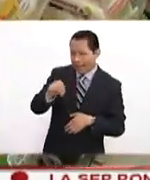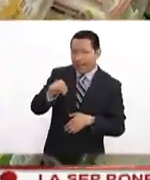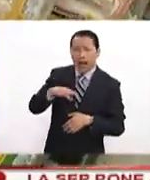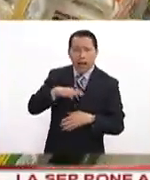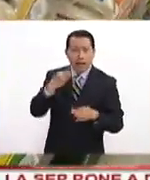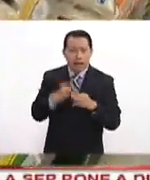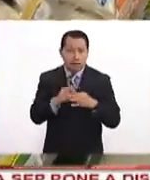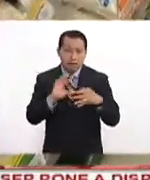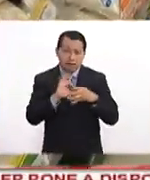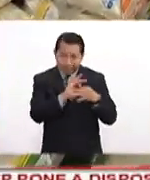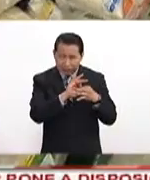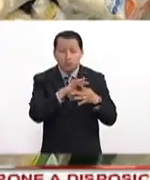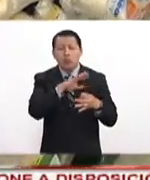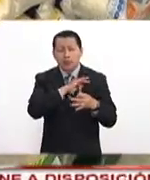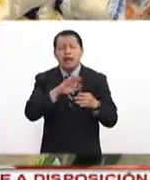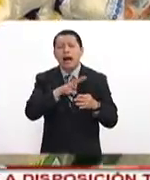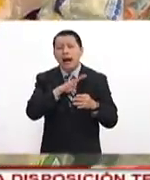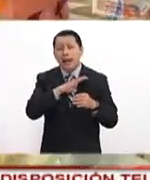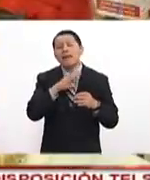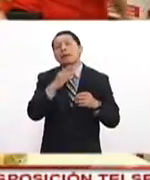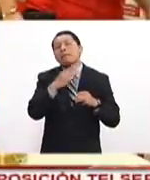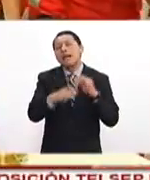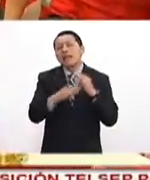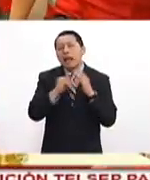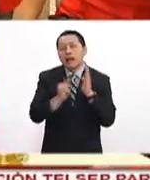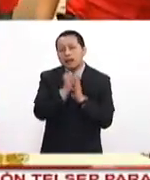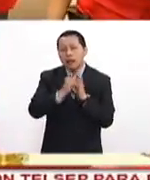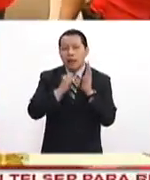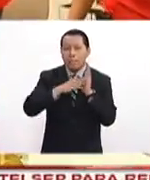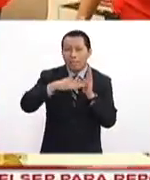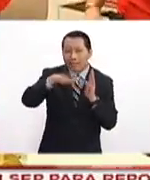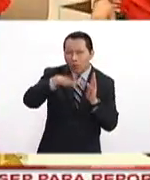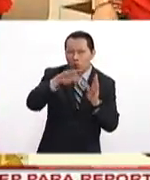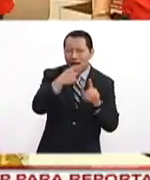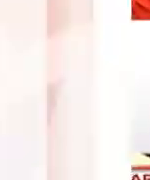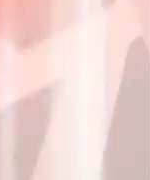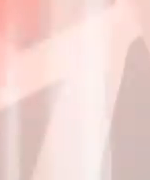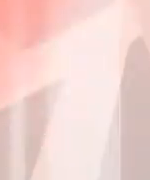enviados materiales de construcción y pintura al estado de Oaxaca.